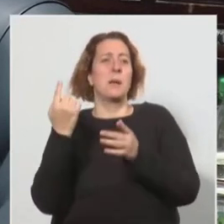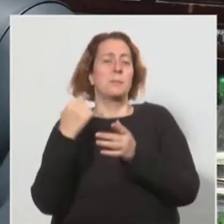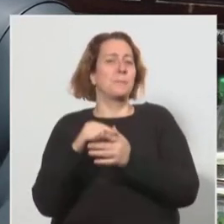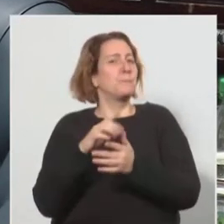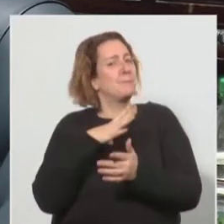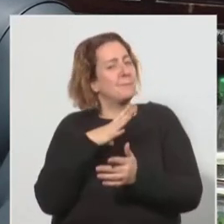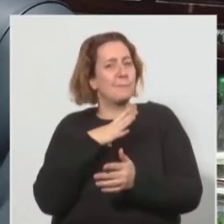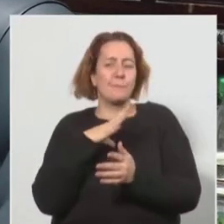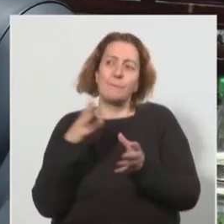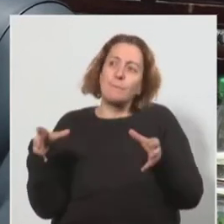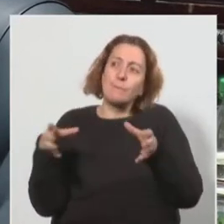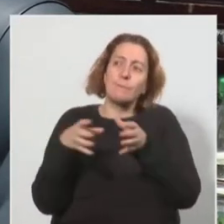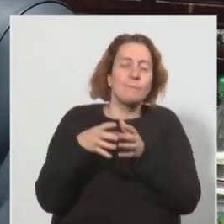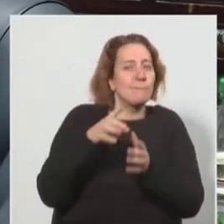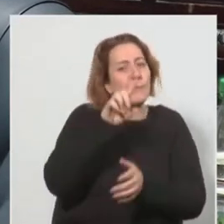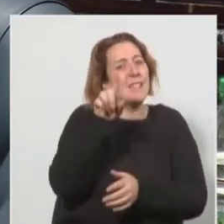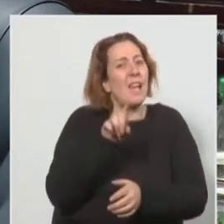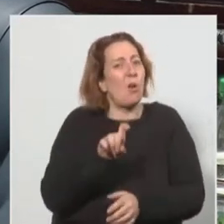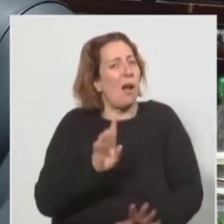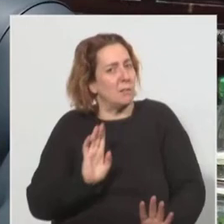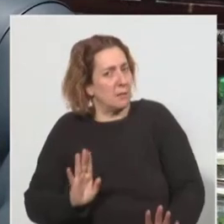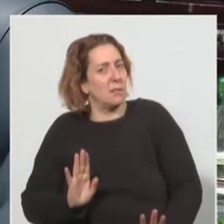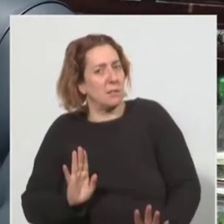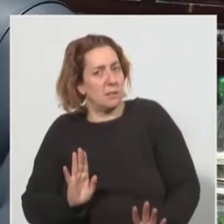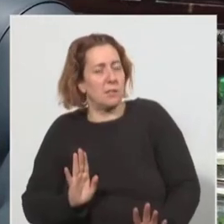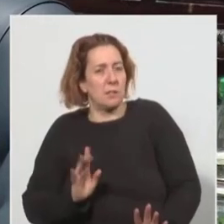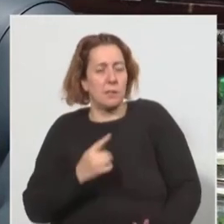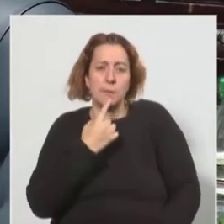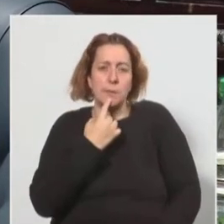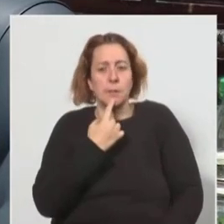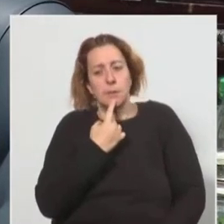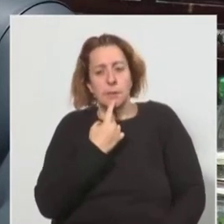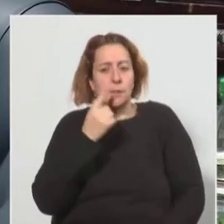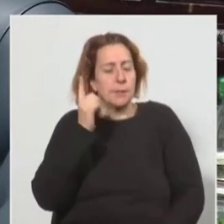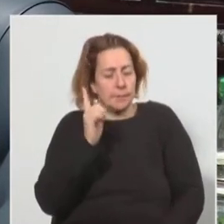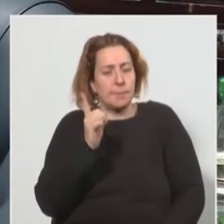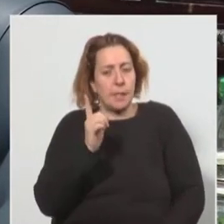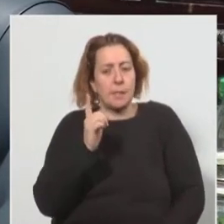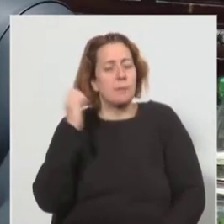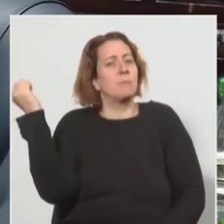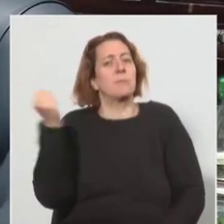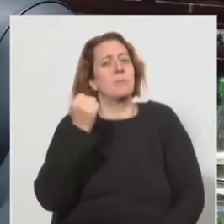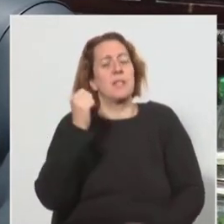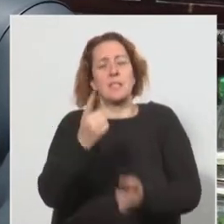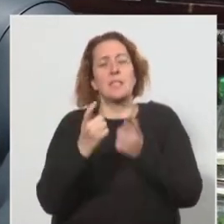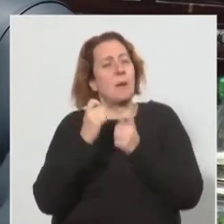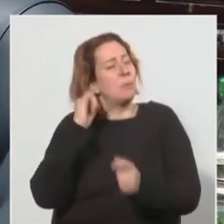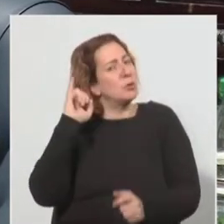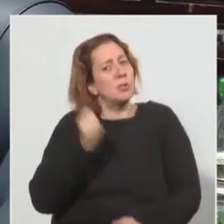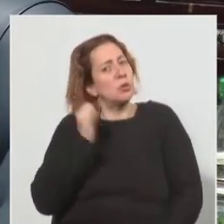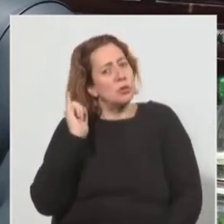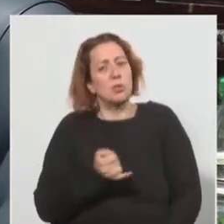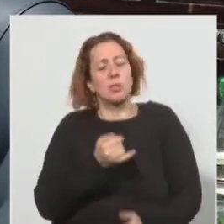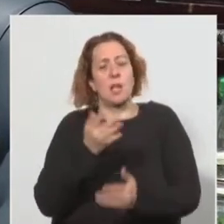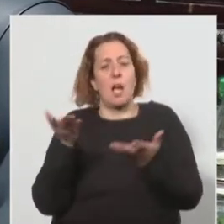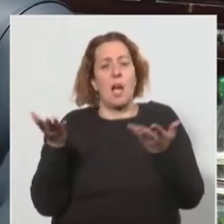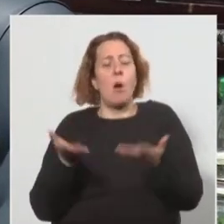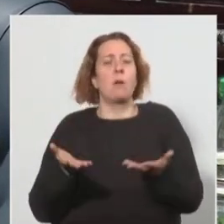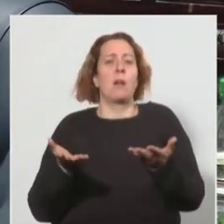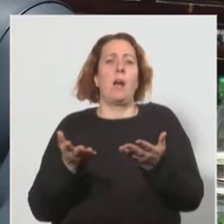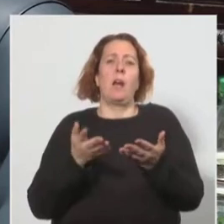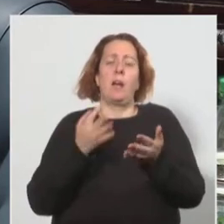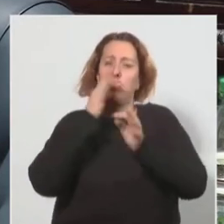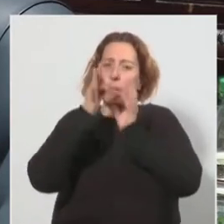conjunto de interrogantes que nos parece imprescindible que se diluciden en esta instancia. La